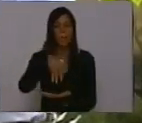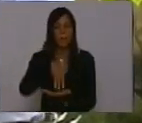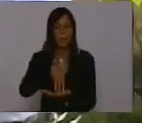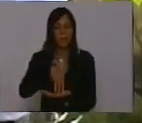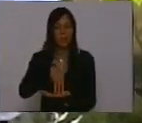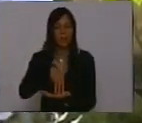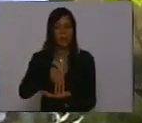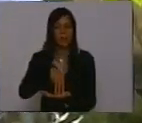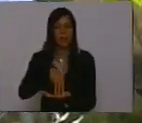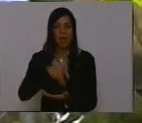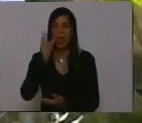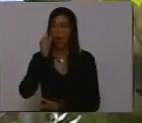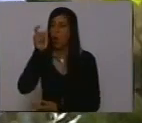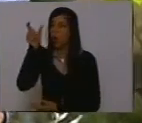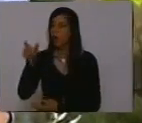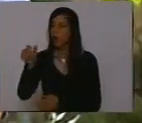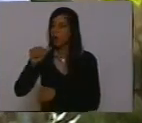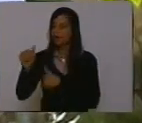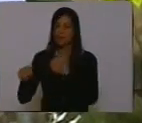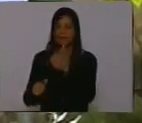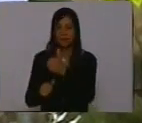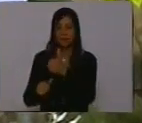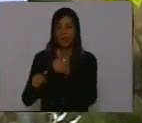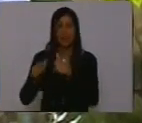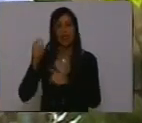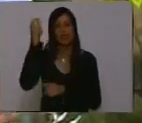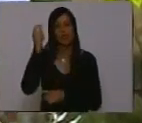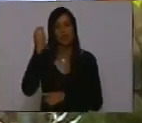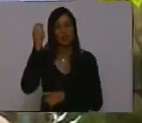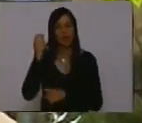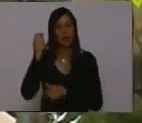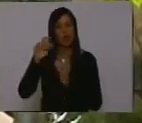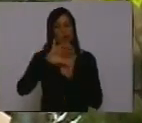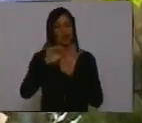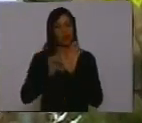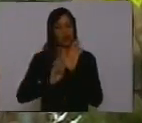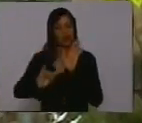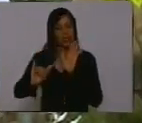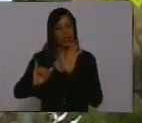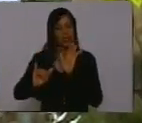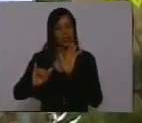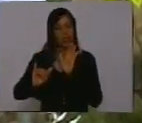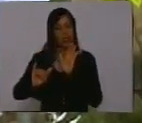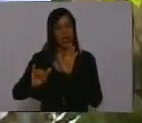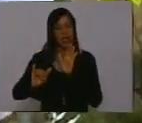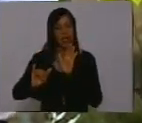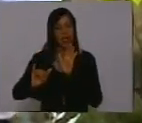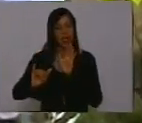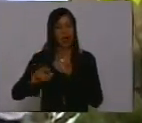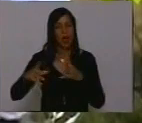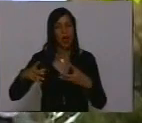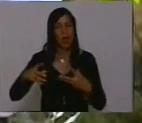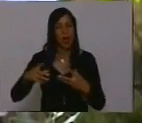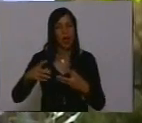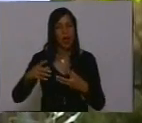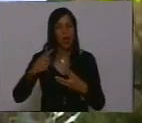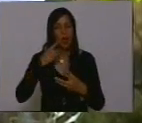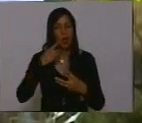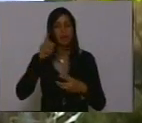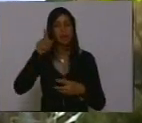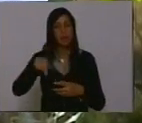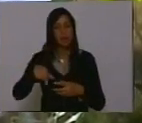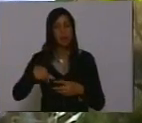primer vicepresidente de nuestra Asamblea Nacional Constituyente, junto al